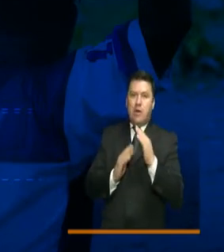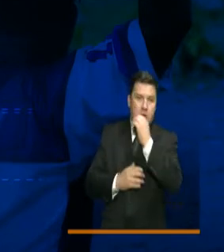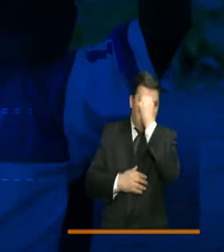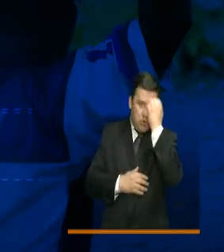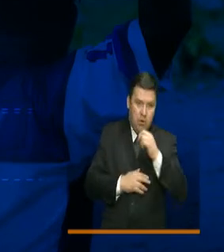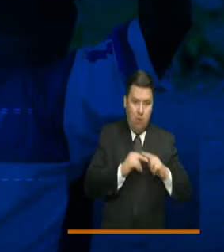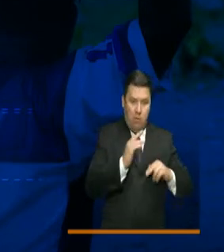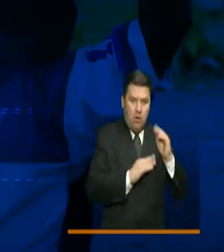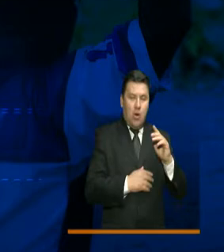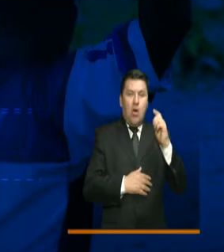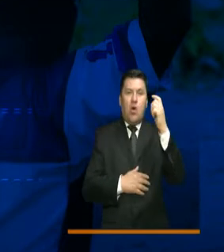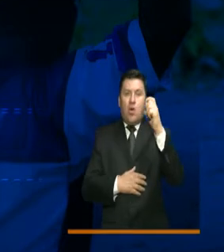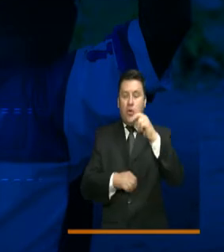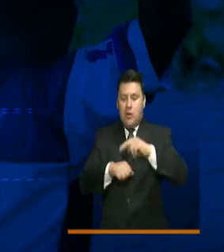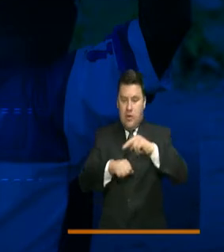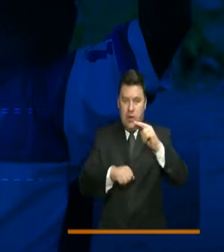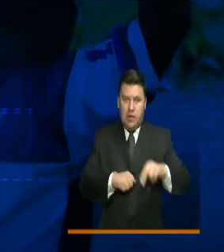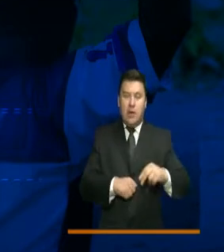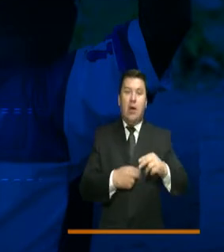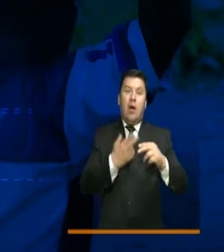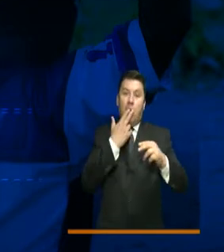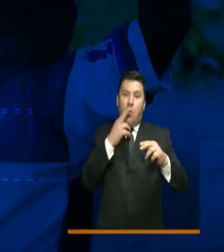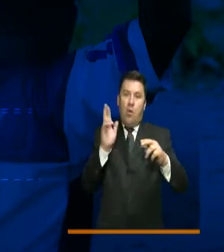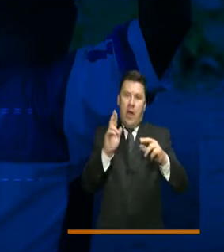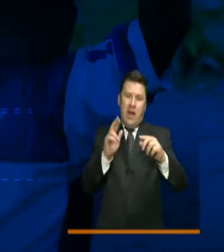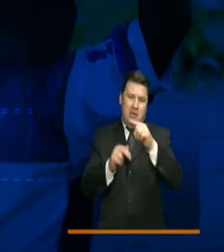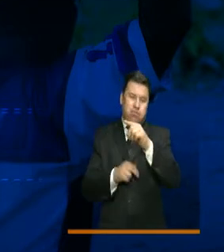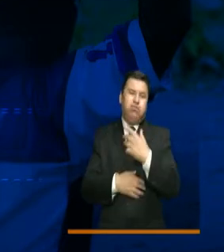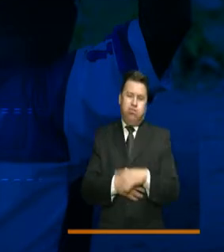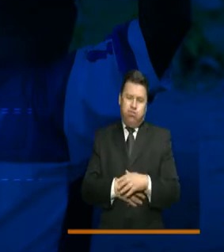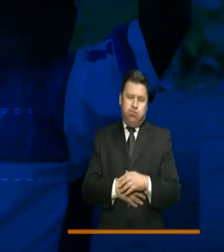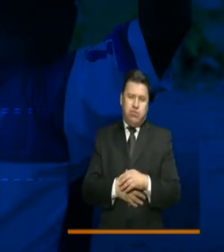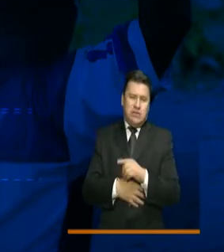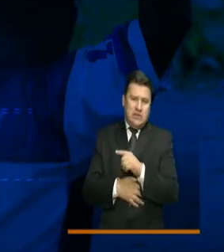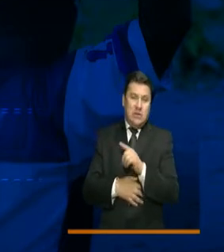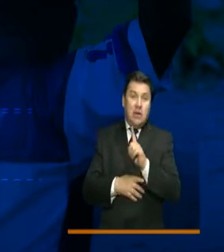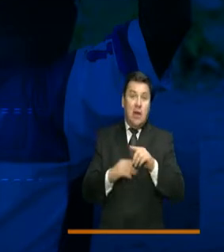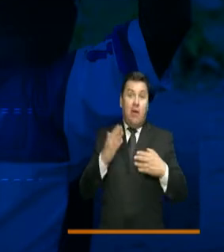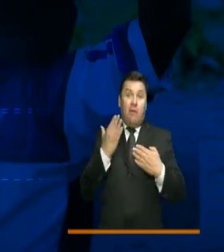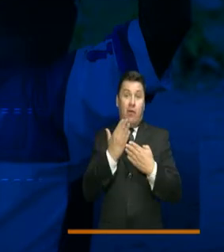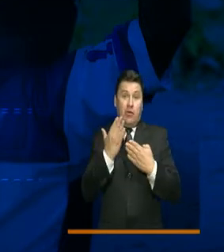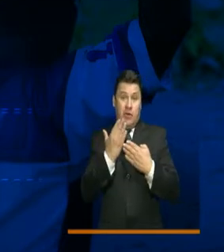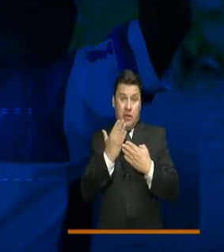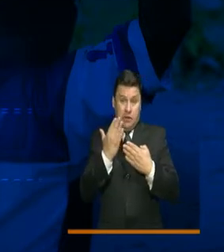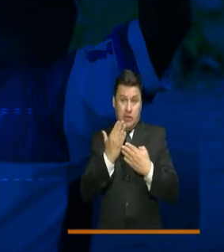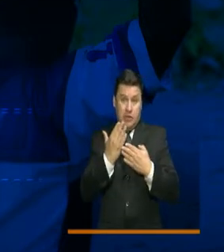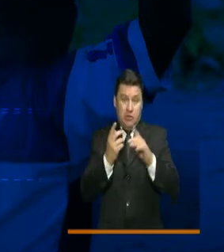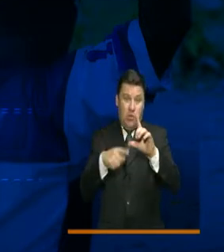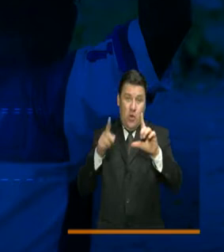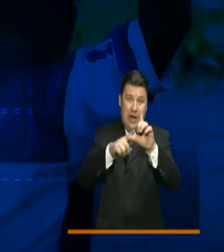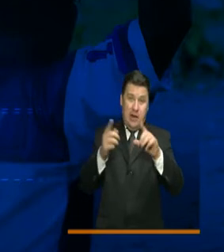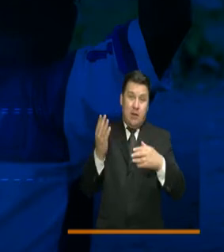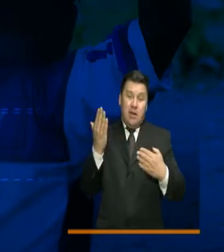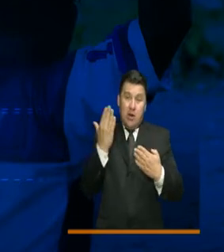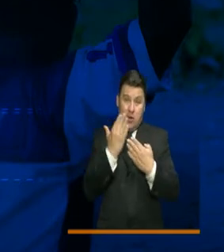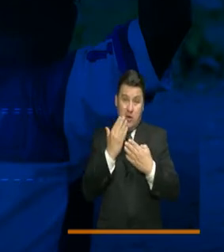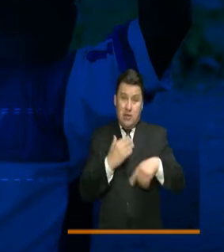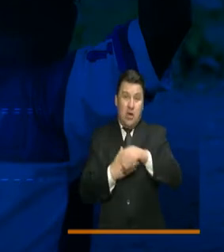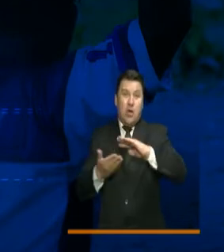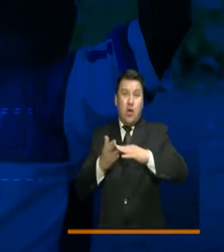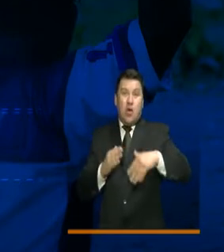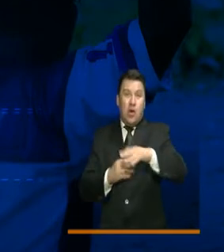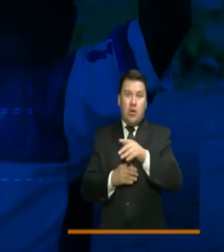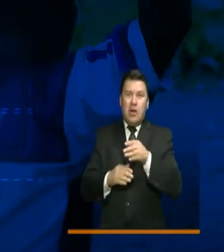Soacha, Cúcuta, Nariño y La Guajira. Hay 3 que son en zona de frontera, que son muy necesarios, especialmente para la